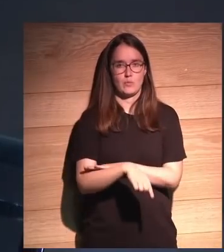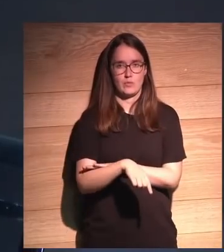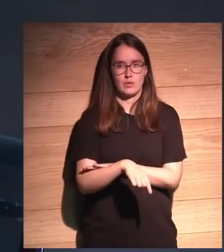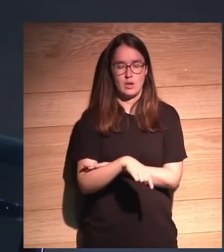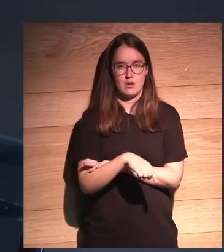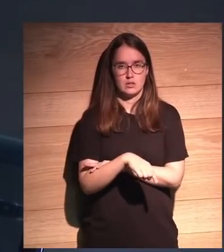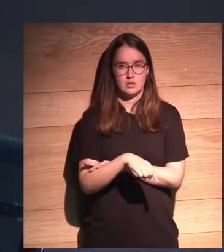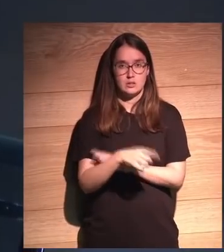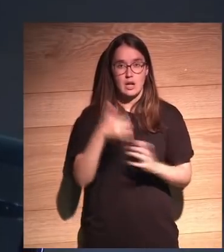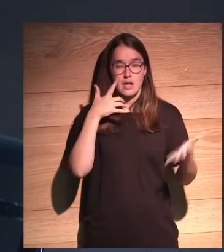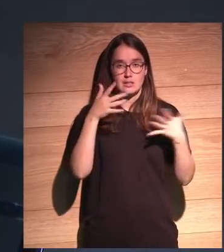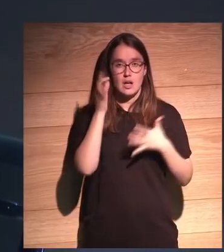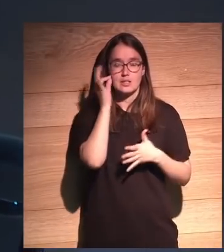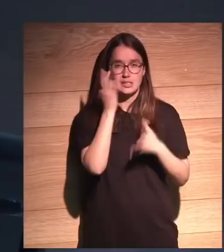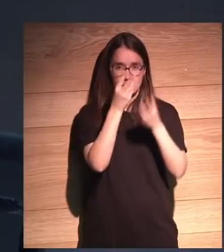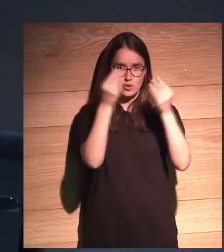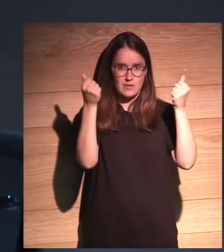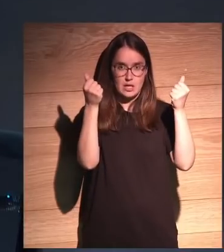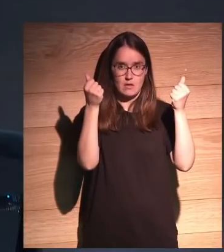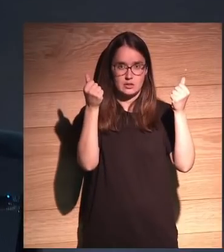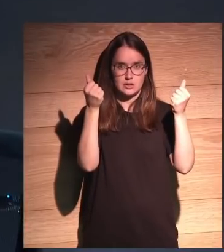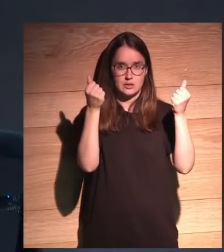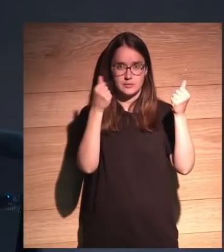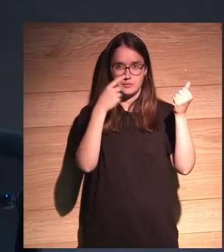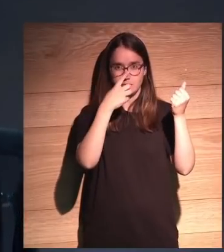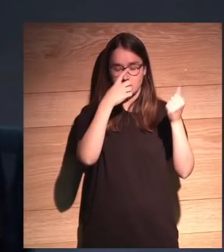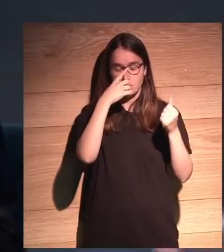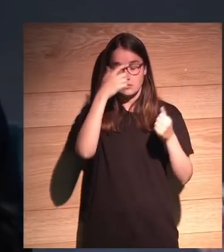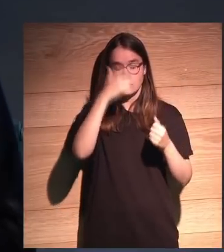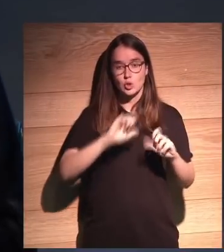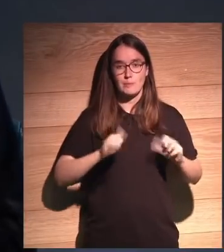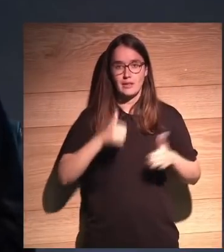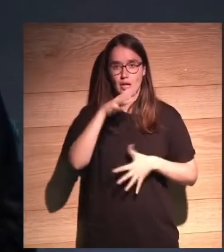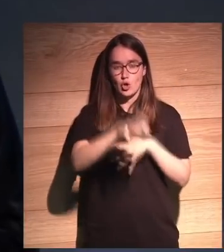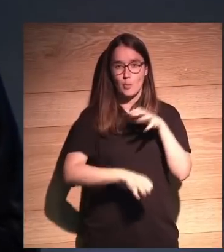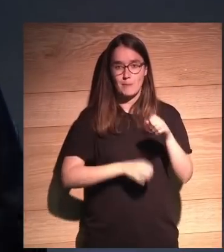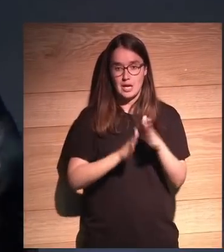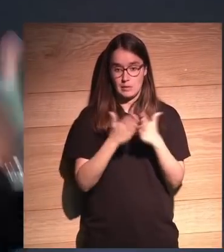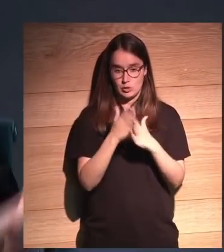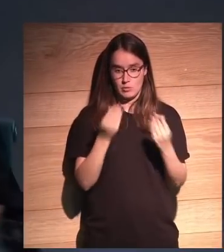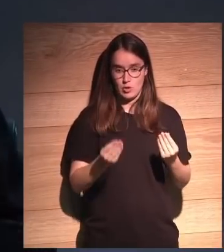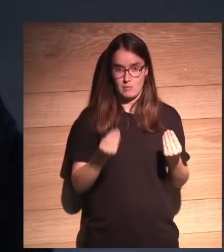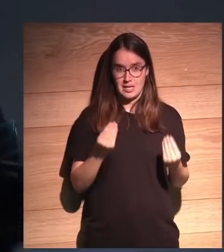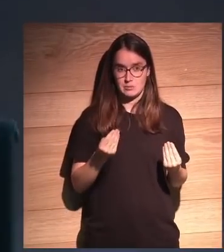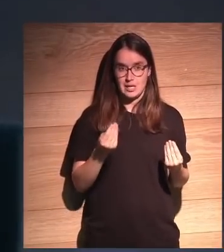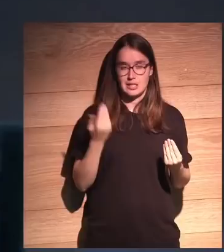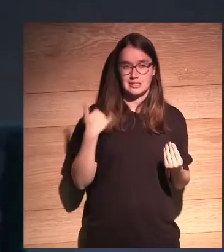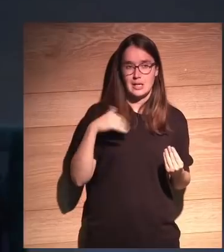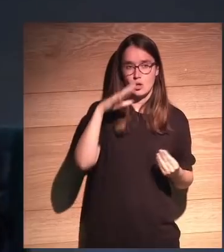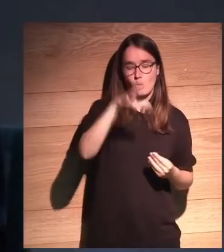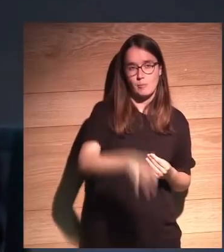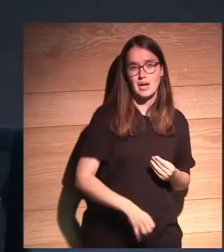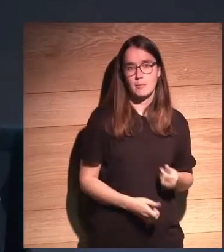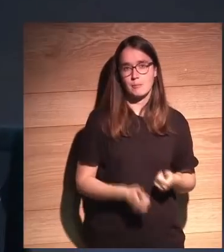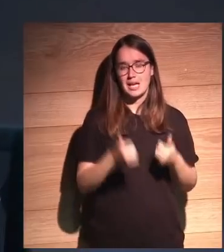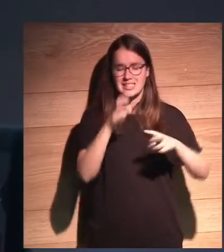Sobre las artistas olvidadas. Y yo empecé a comprar libros desde entonces y a seguir pistas y a comprar